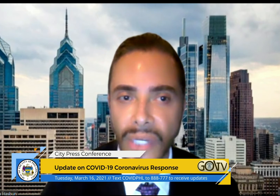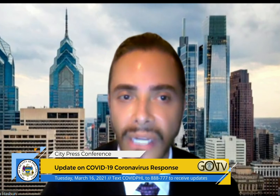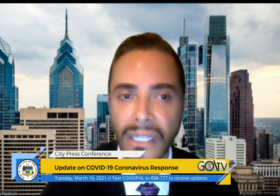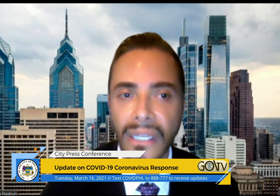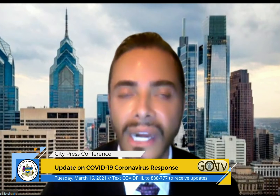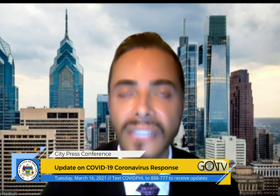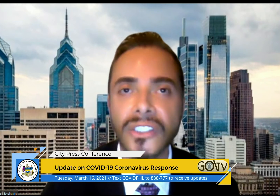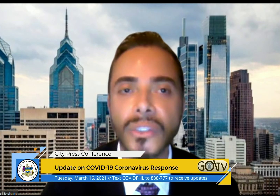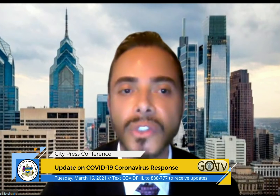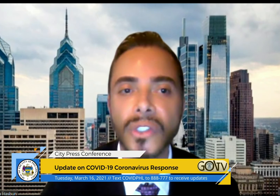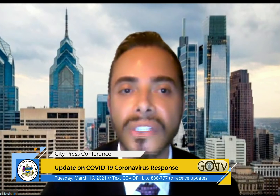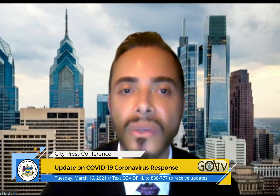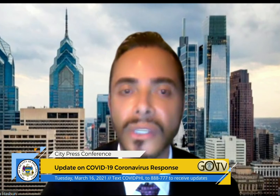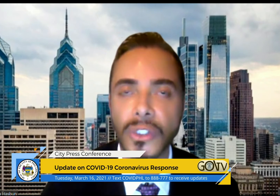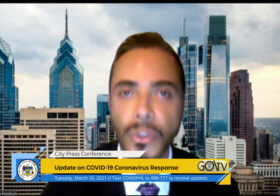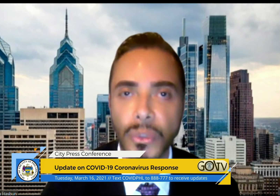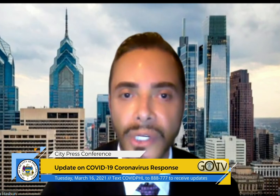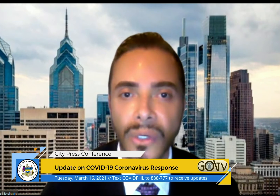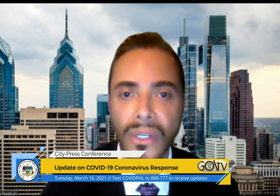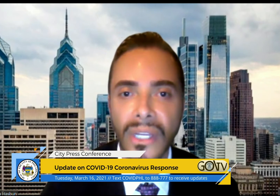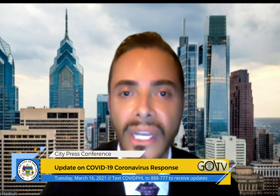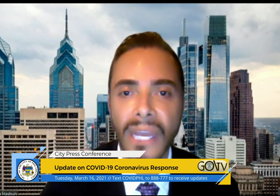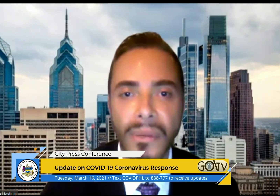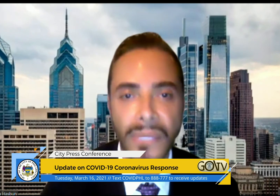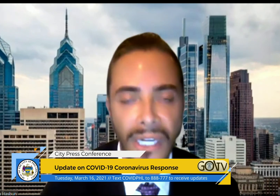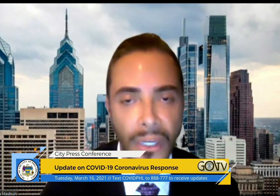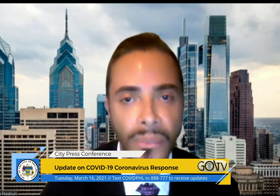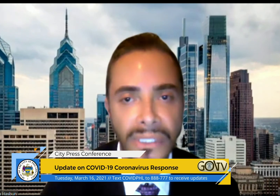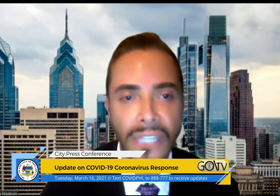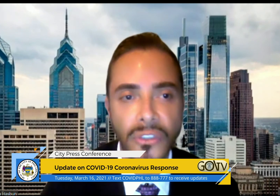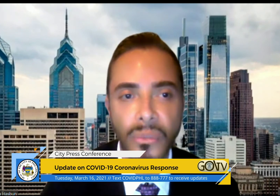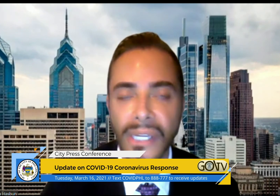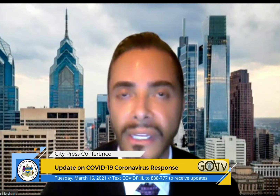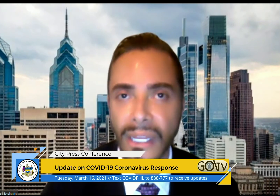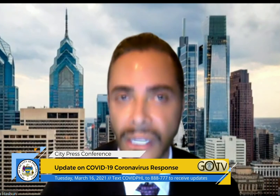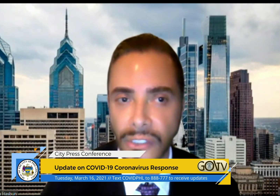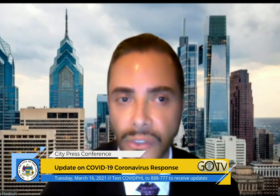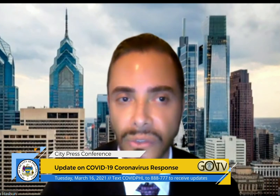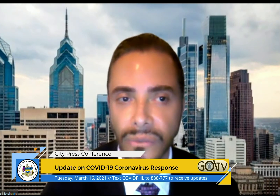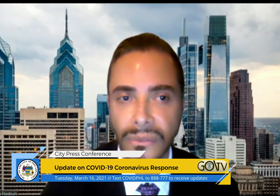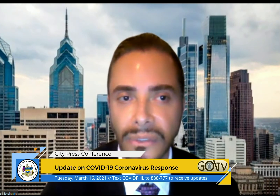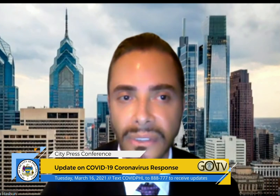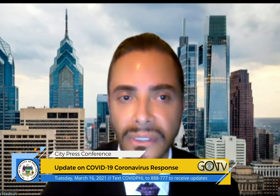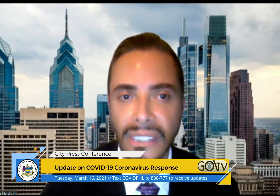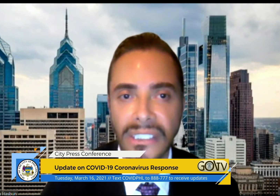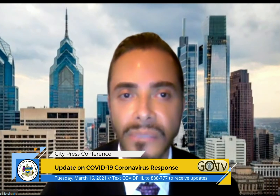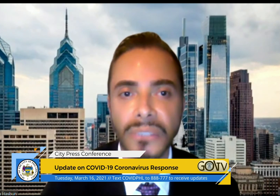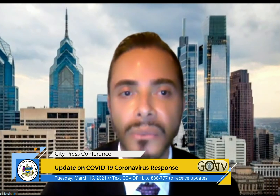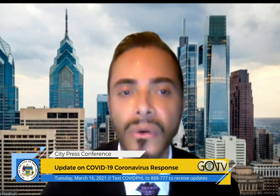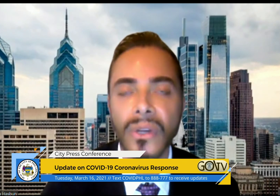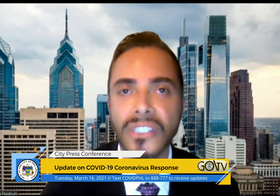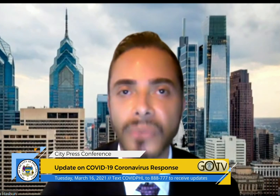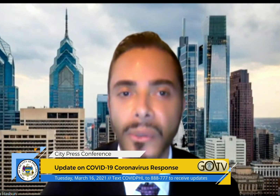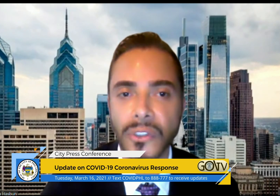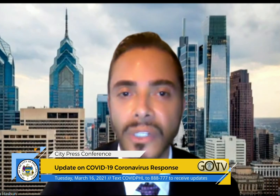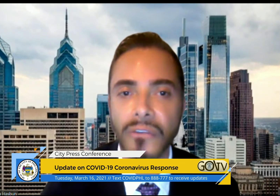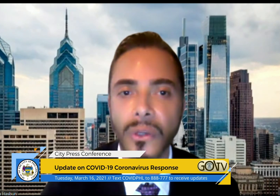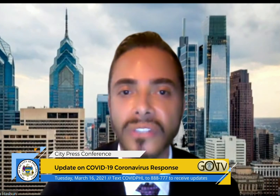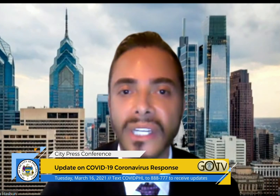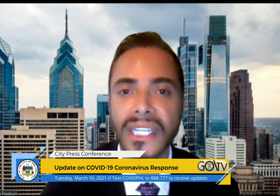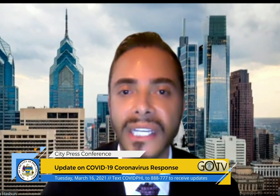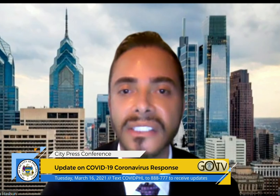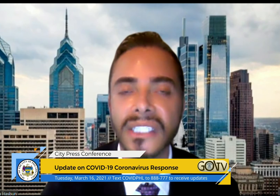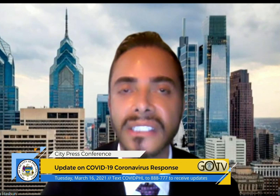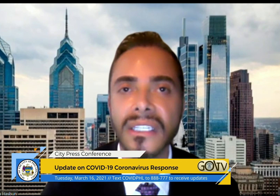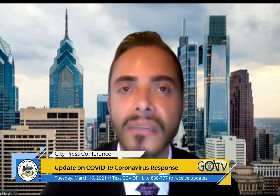nivel nacional a las instituciones de educación superior que permitirán compensar su pérdida de ingresos. Asimismo, les proporciona